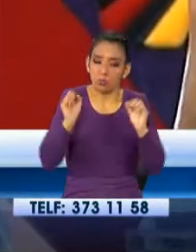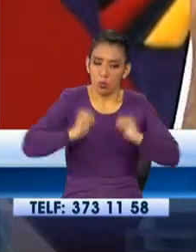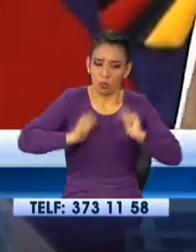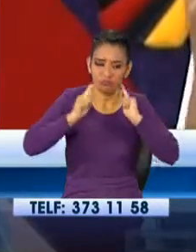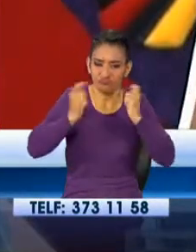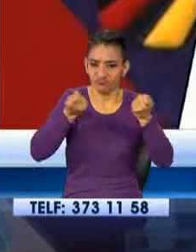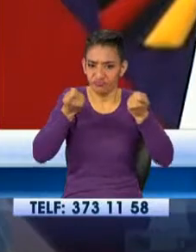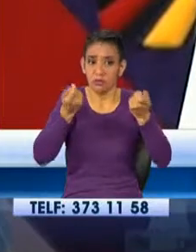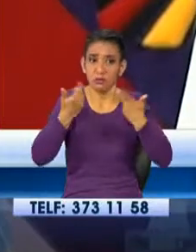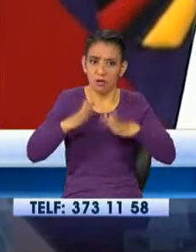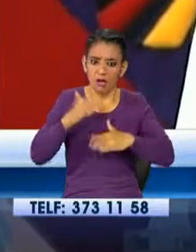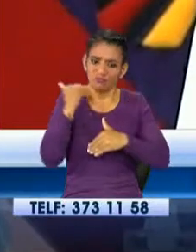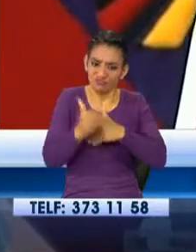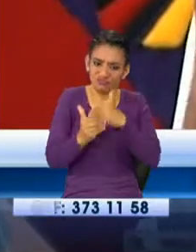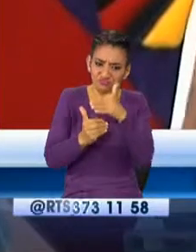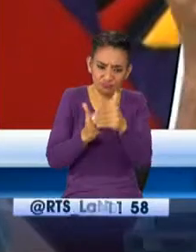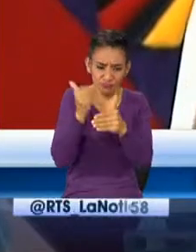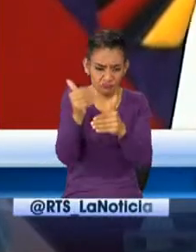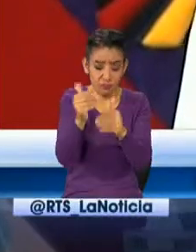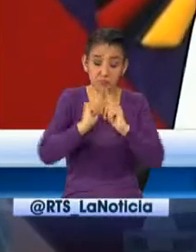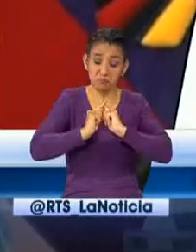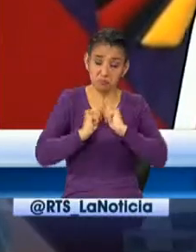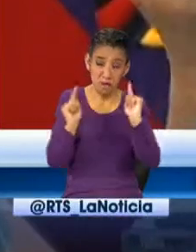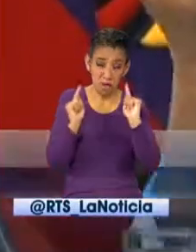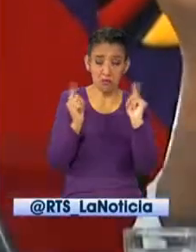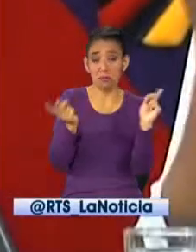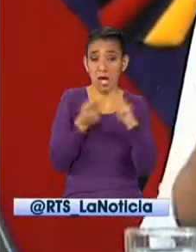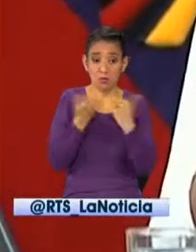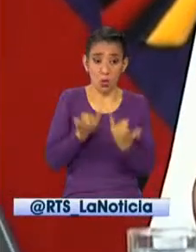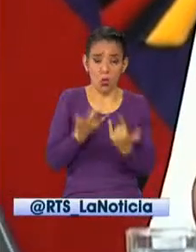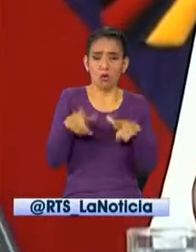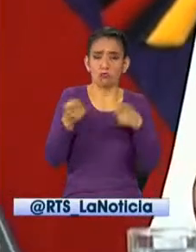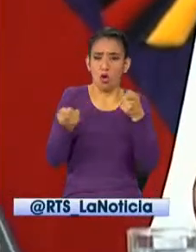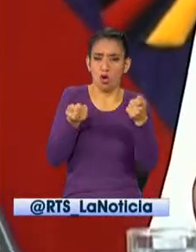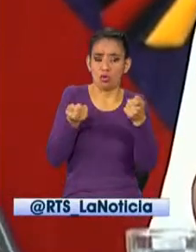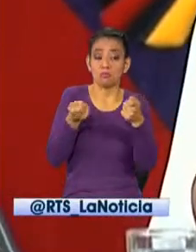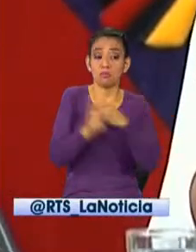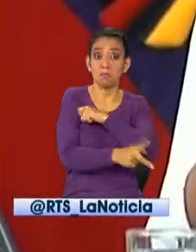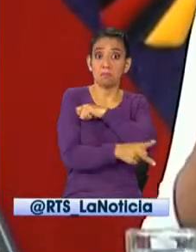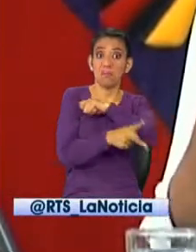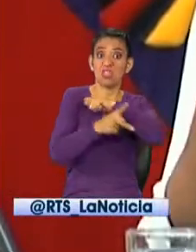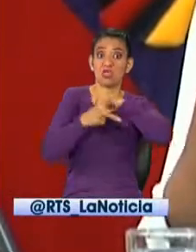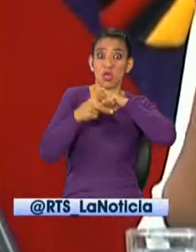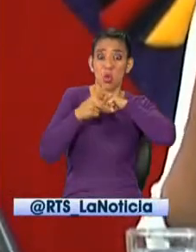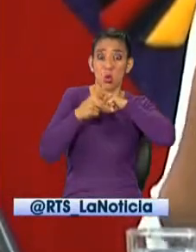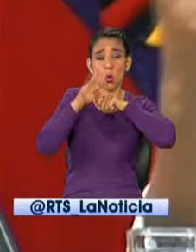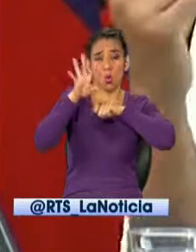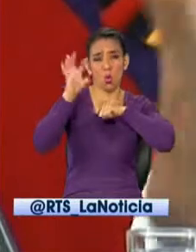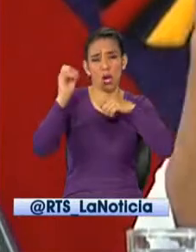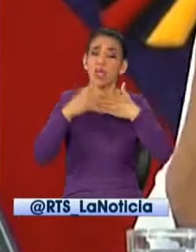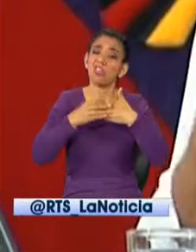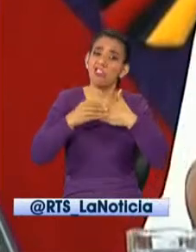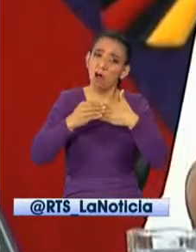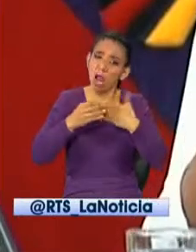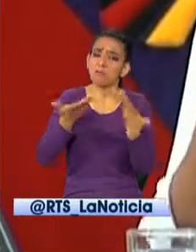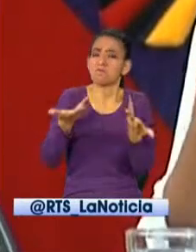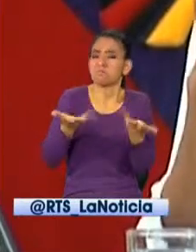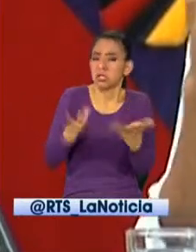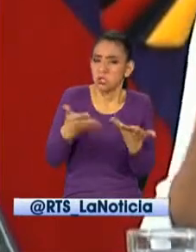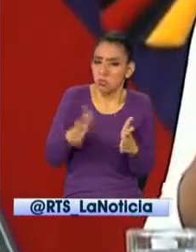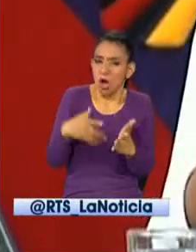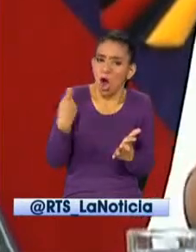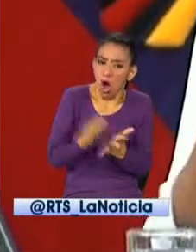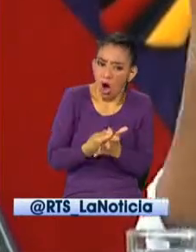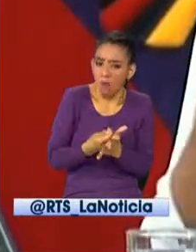Estamos corriendo modelos, etcétera, pero por lo pronto estamos manejando un precio del barril de cerca de 40 dólares, que más o menos va a ser